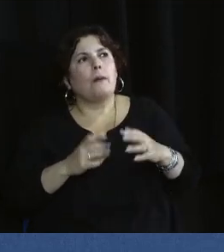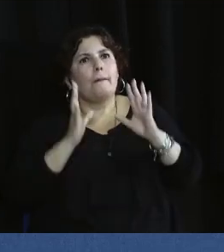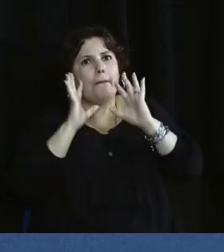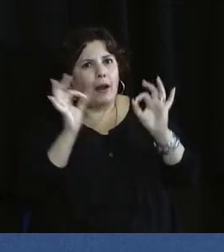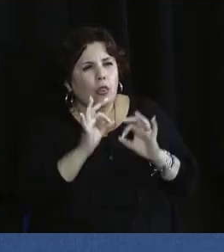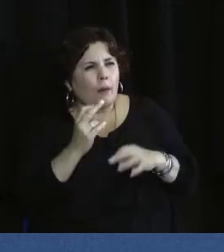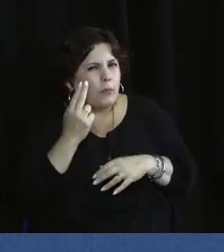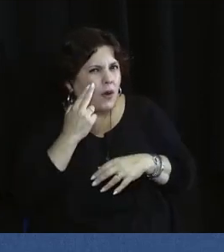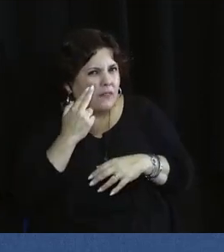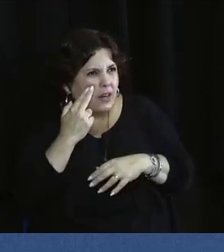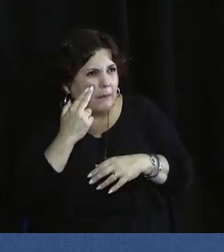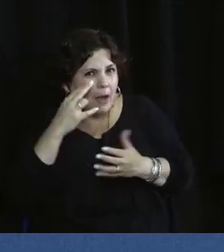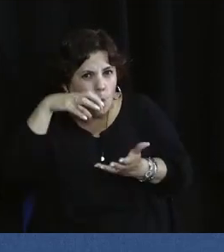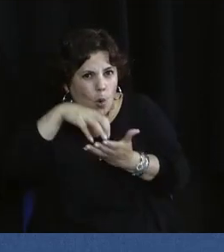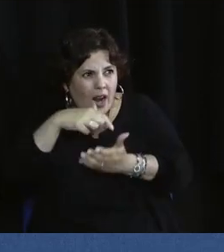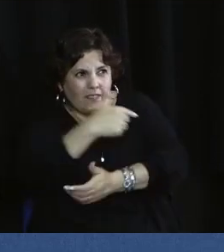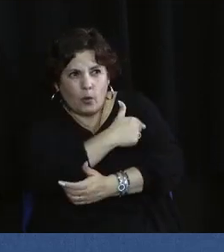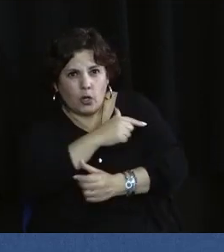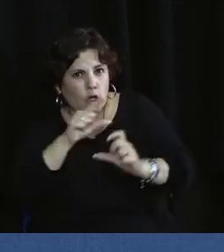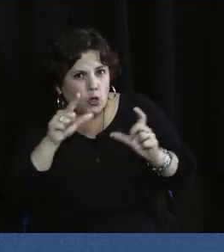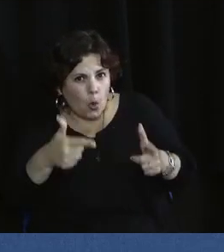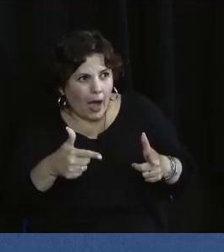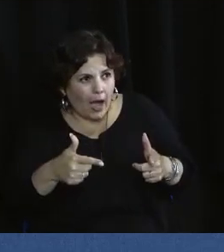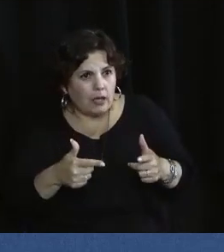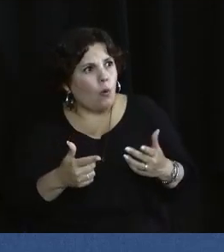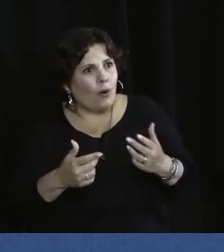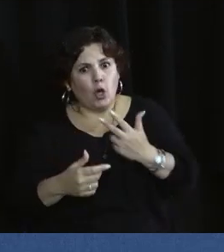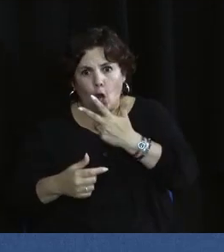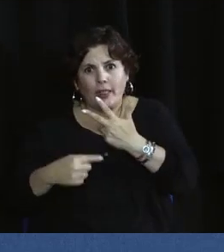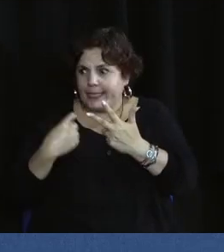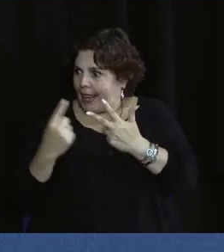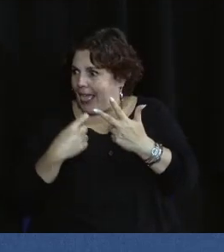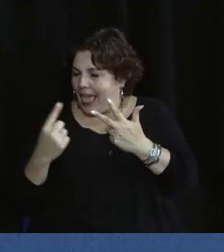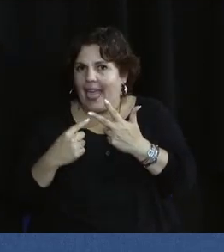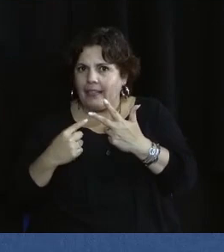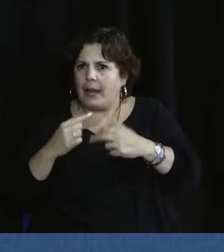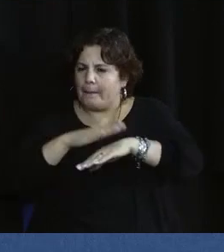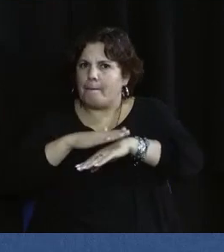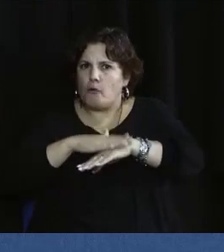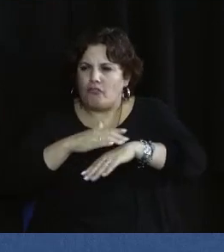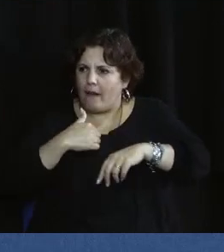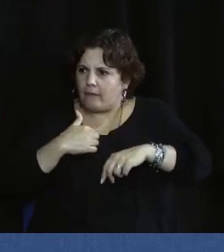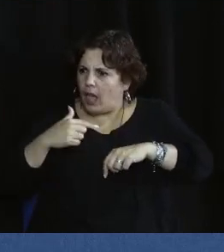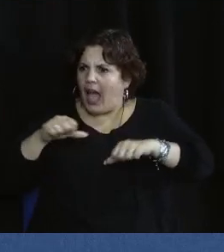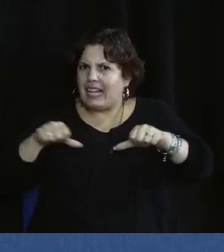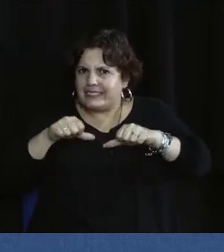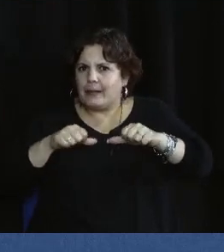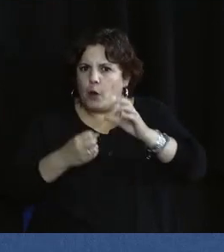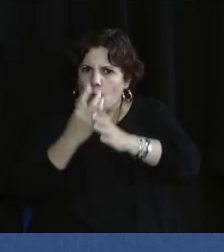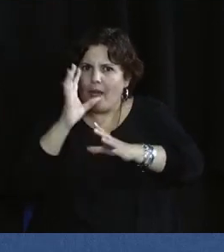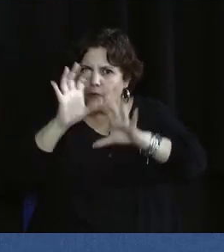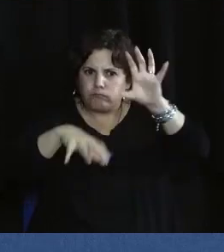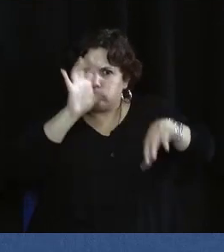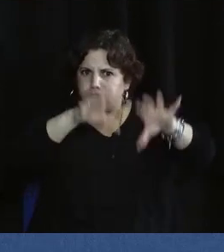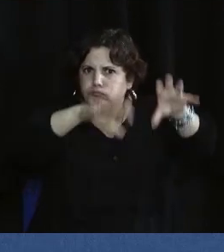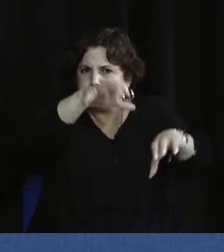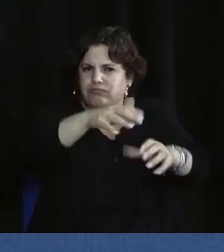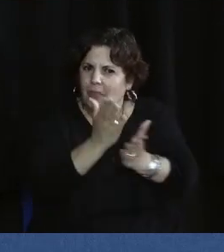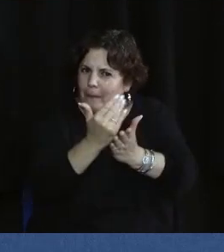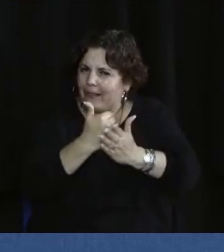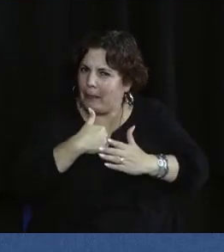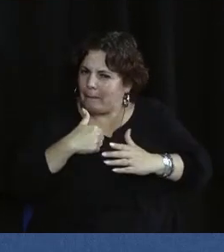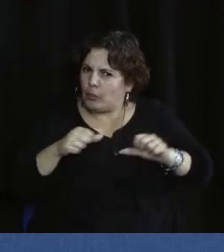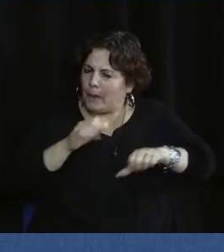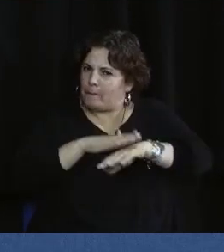problema son vacunatorios. Bueno, los tres gobiernos departamentales nos hacemos cargo de nuevos vacunatorios, nos